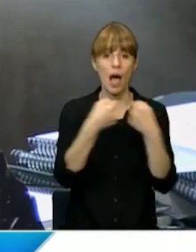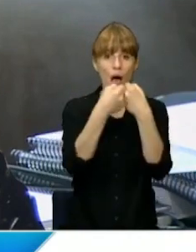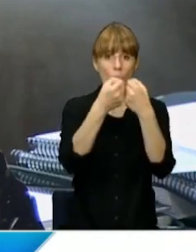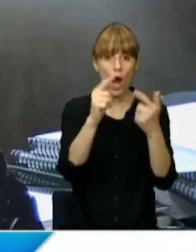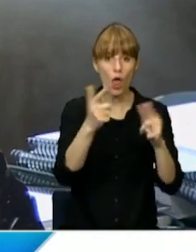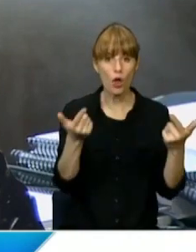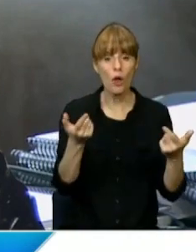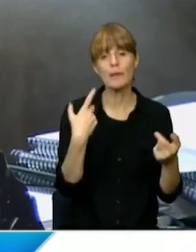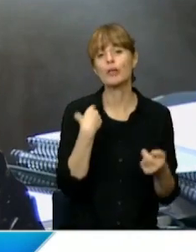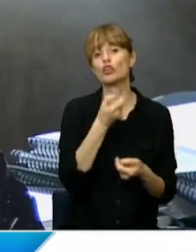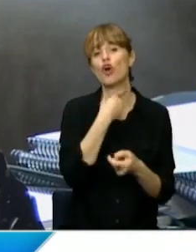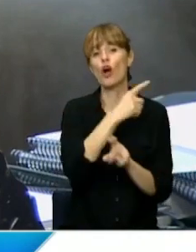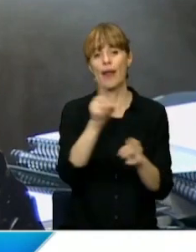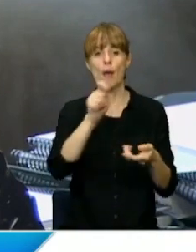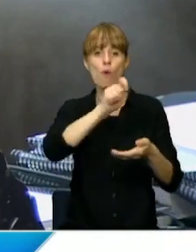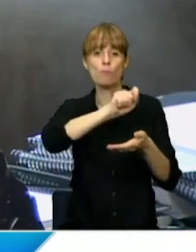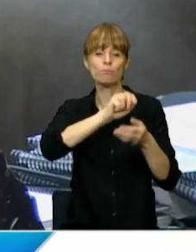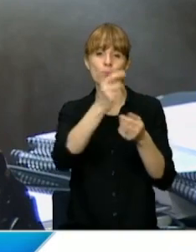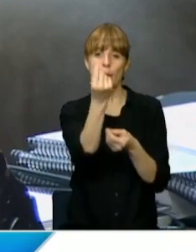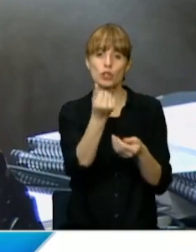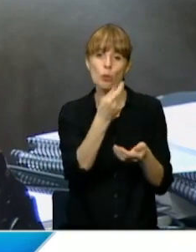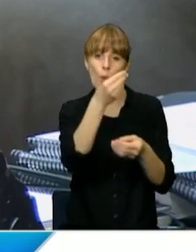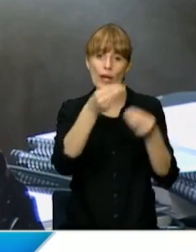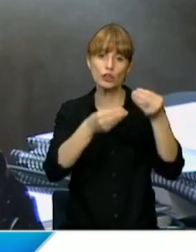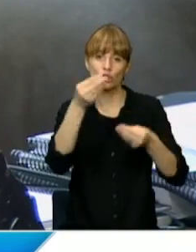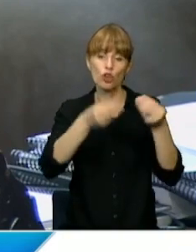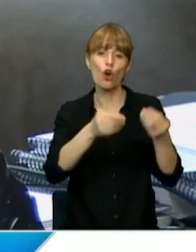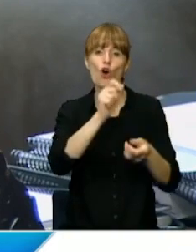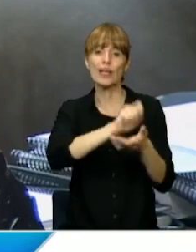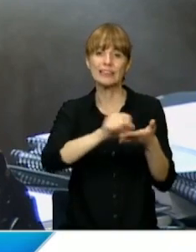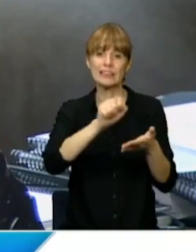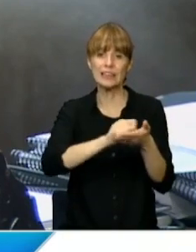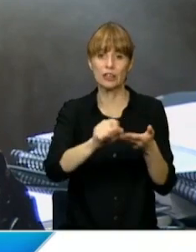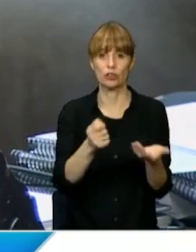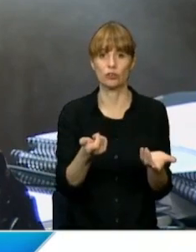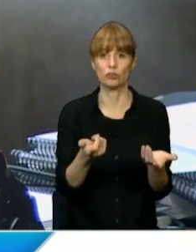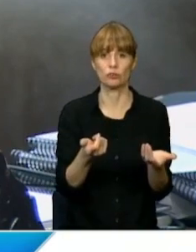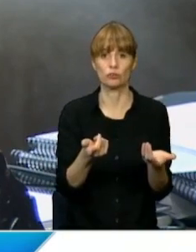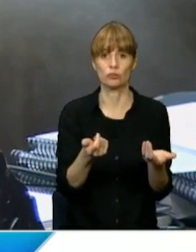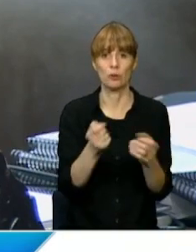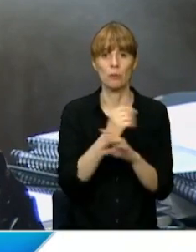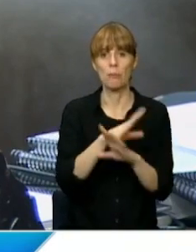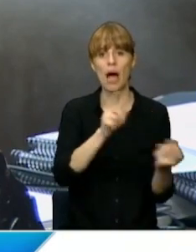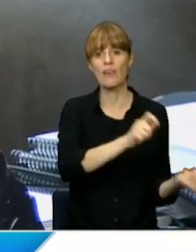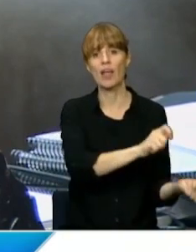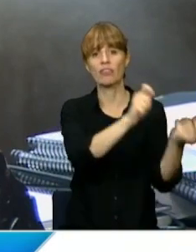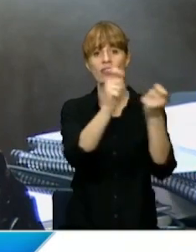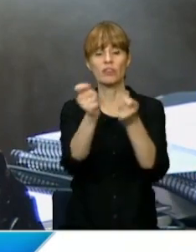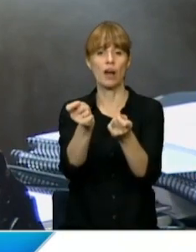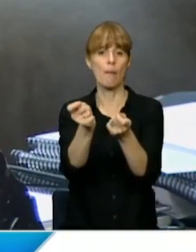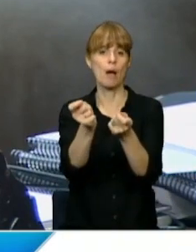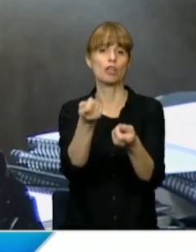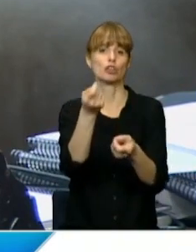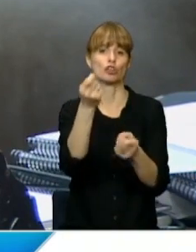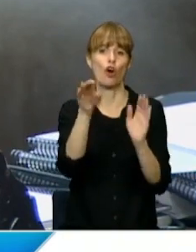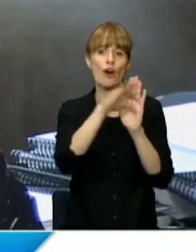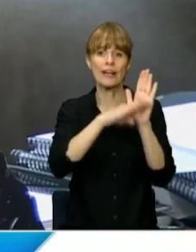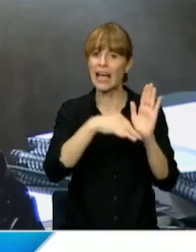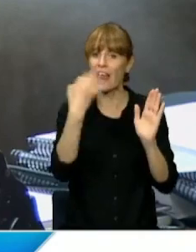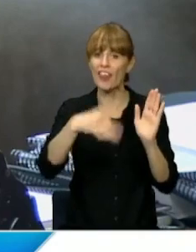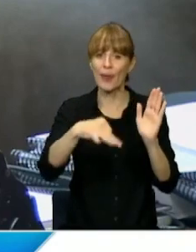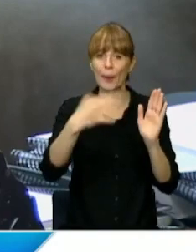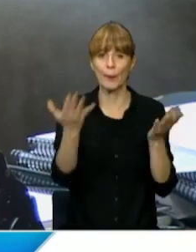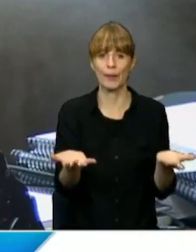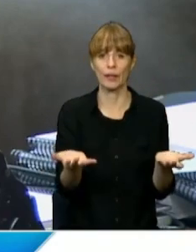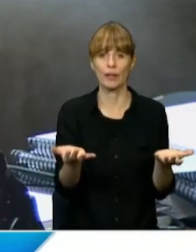un presupuesto escrito, nunca más traspaso sin reglas en la Argentina. No es una historia, un acuerdo